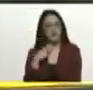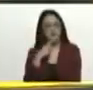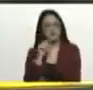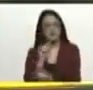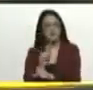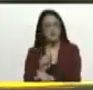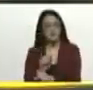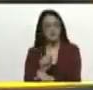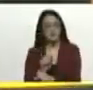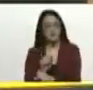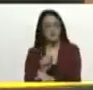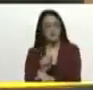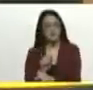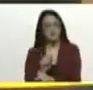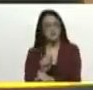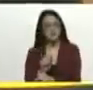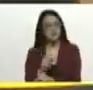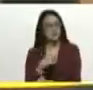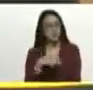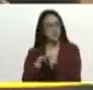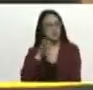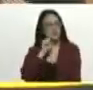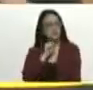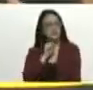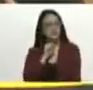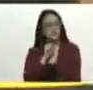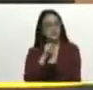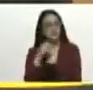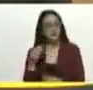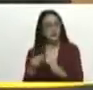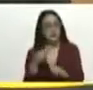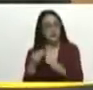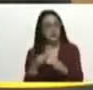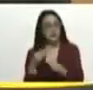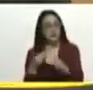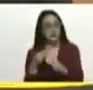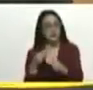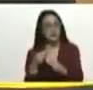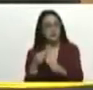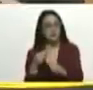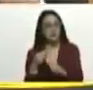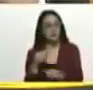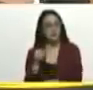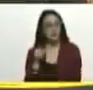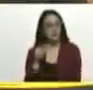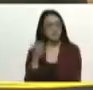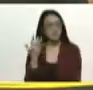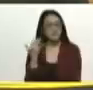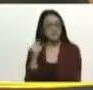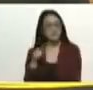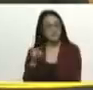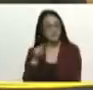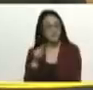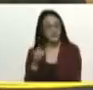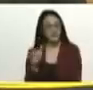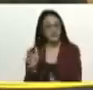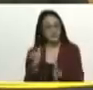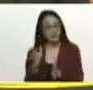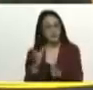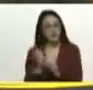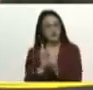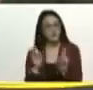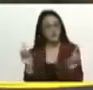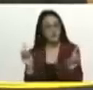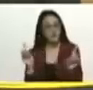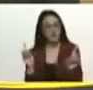que no comprendía cómo un continente que había logrado ejercer la